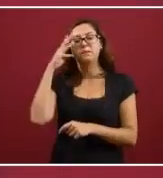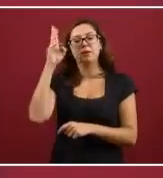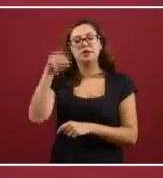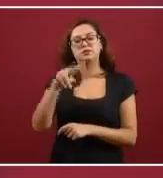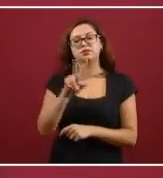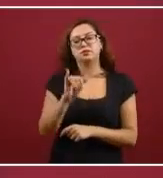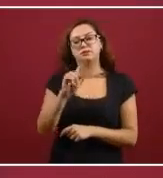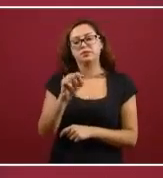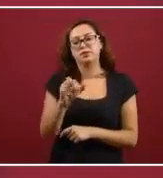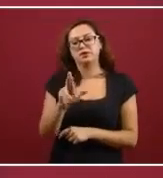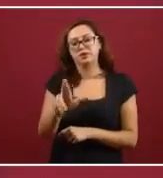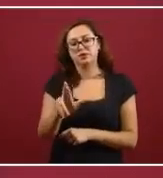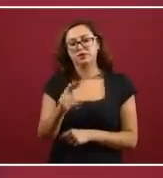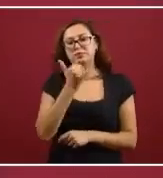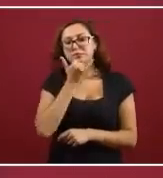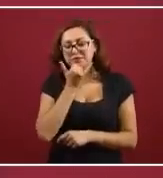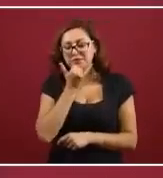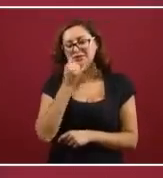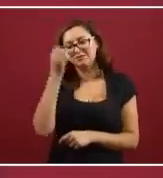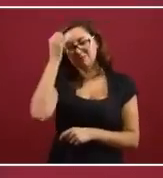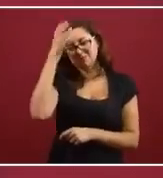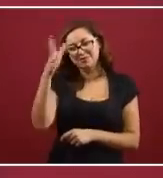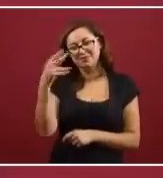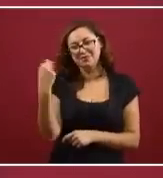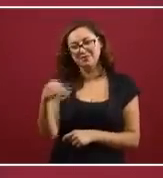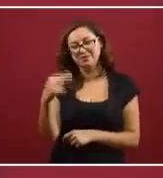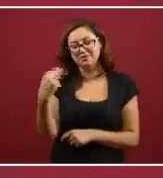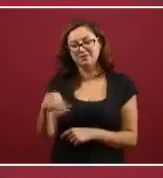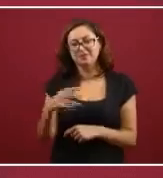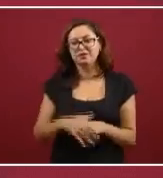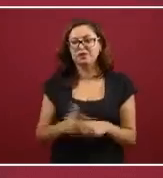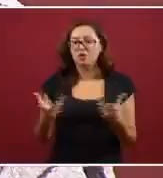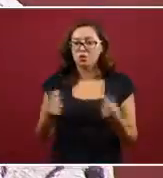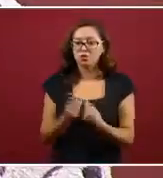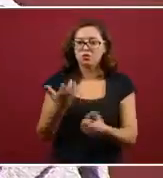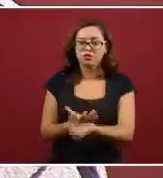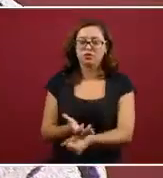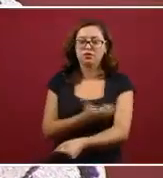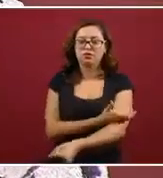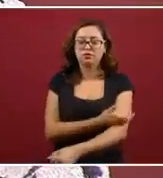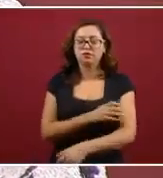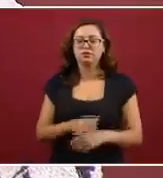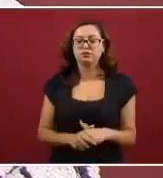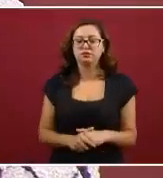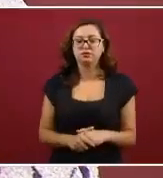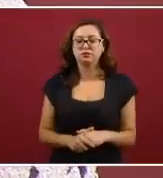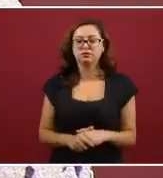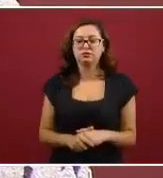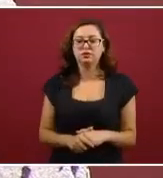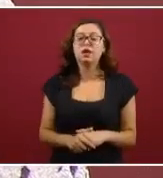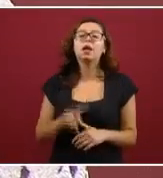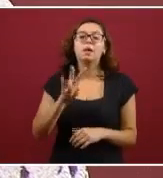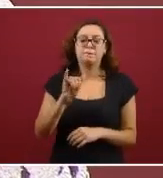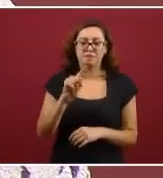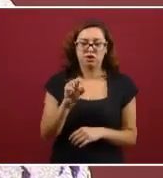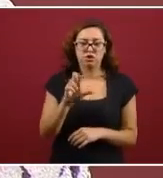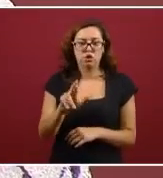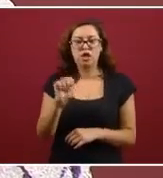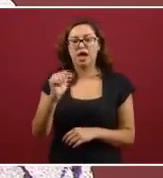ya se me olvidó el apellido de Víctor, que es un gran colaborador nuestro, y Víctor Aguilar,